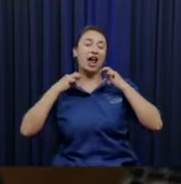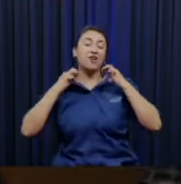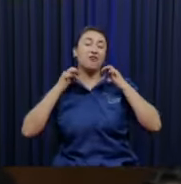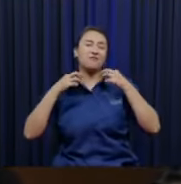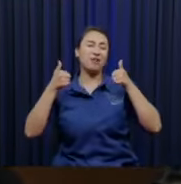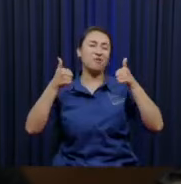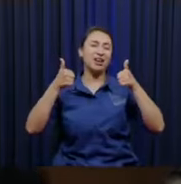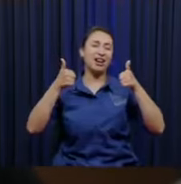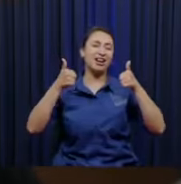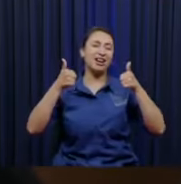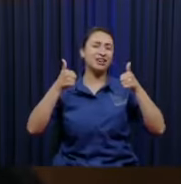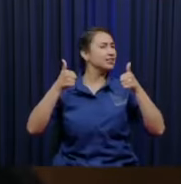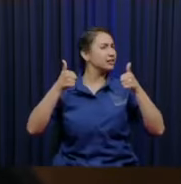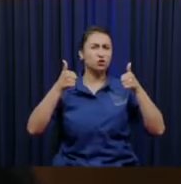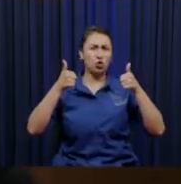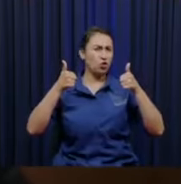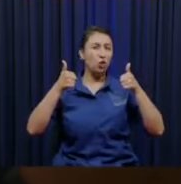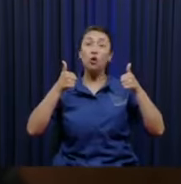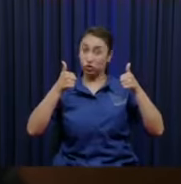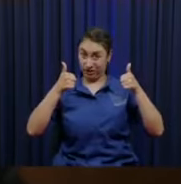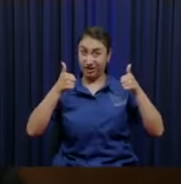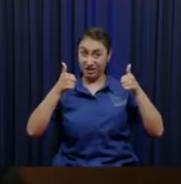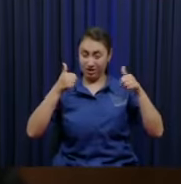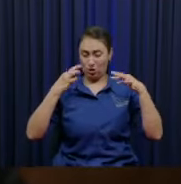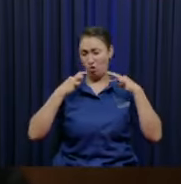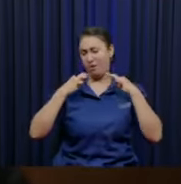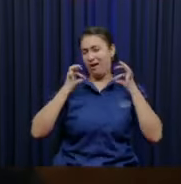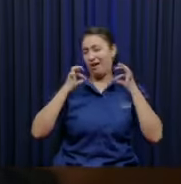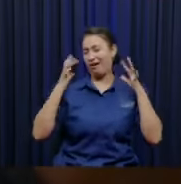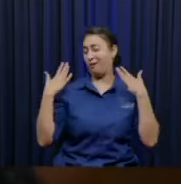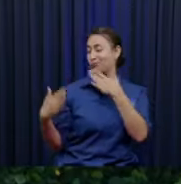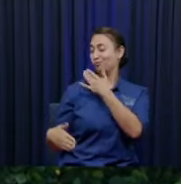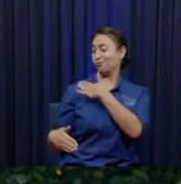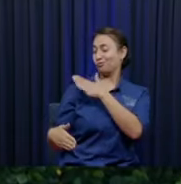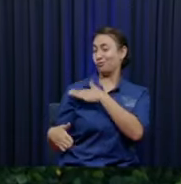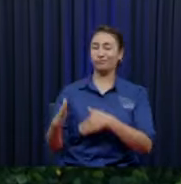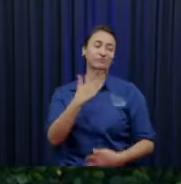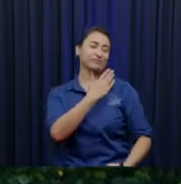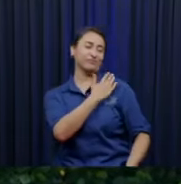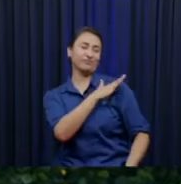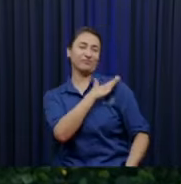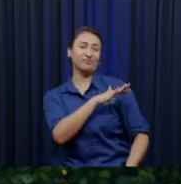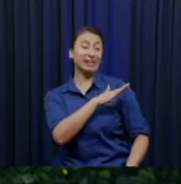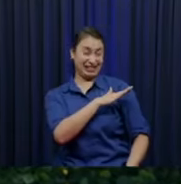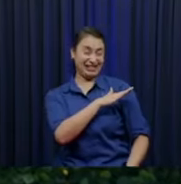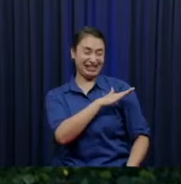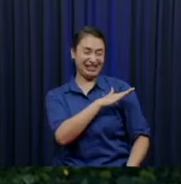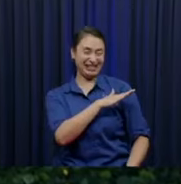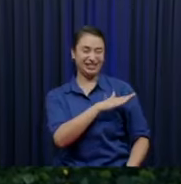Y la de paca. Pues si ahí venden en marca. Lo que pasa es que está usada, ¿verdad? Pero es otra cosa.